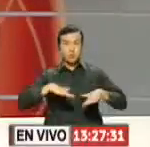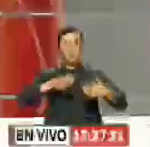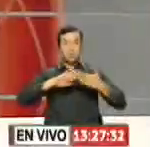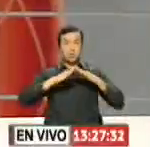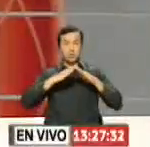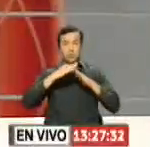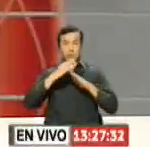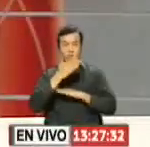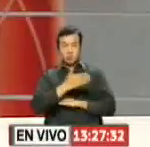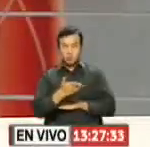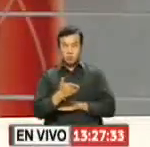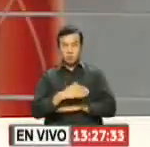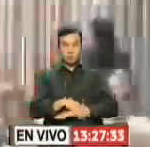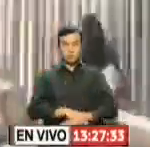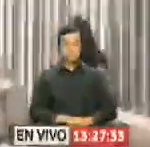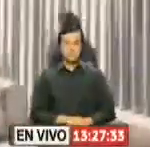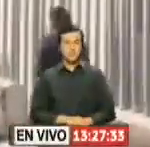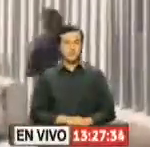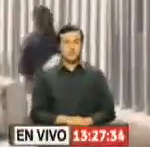comunidad educativa.